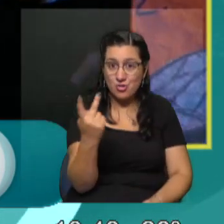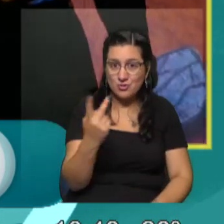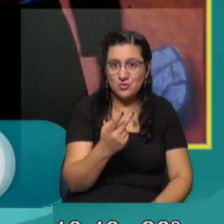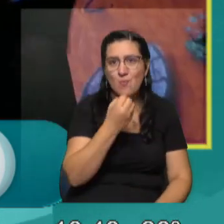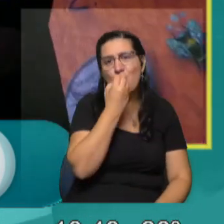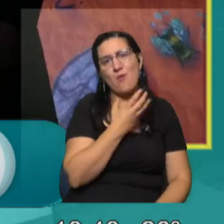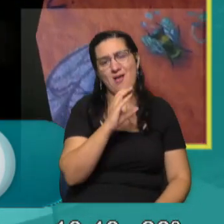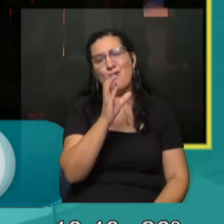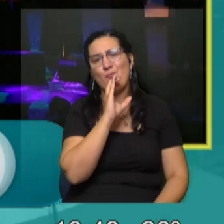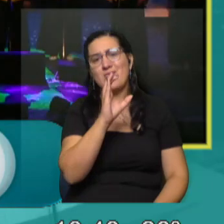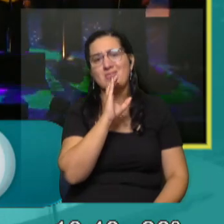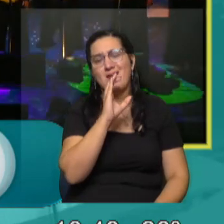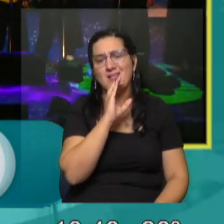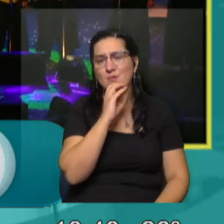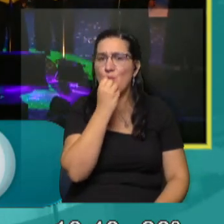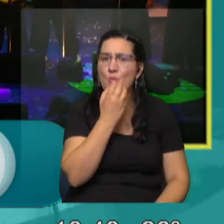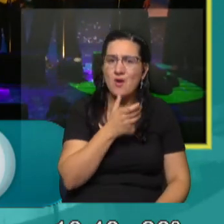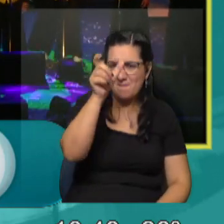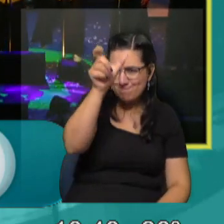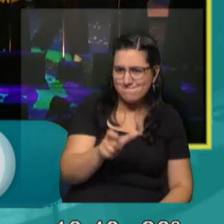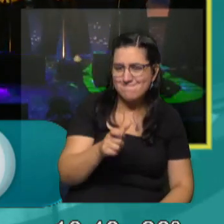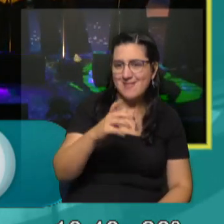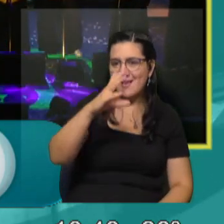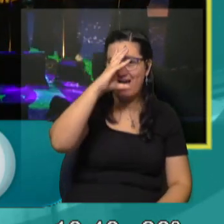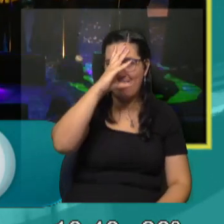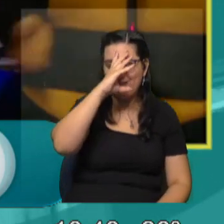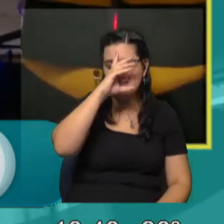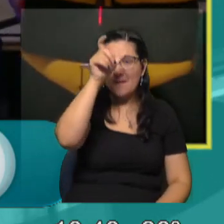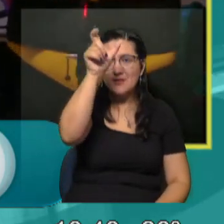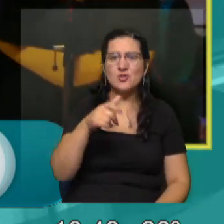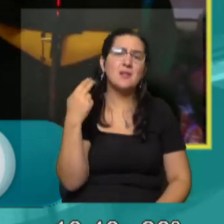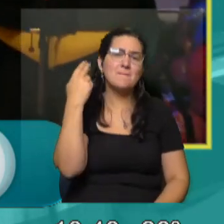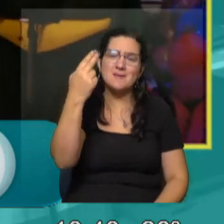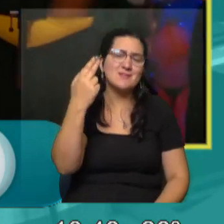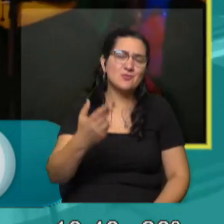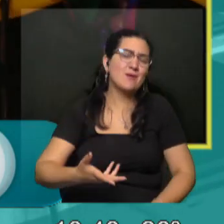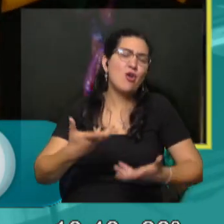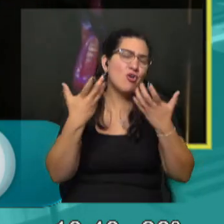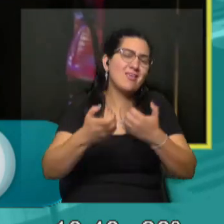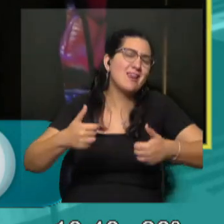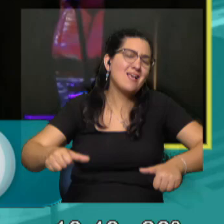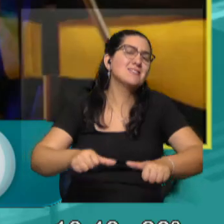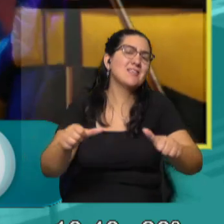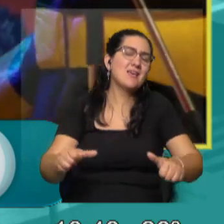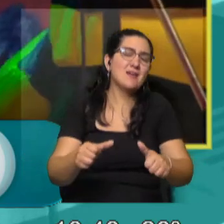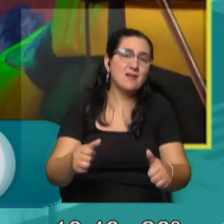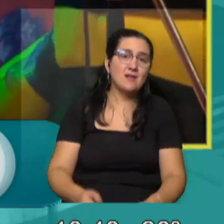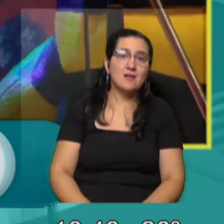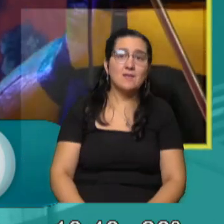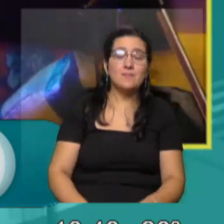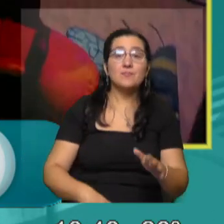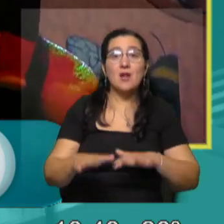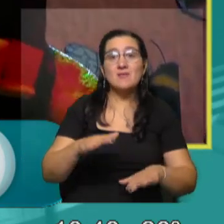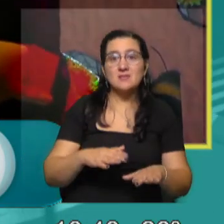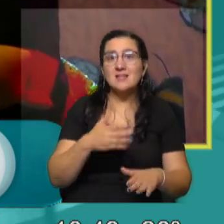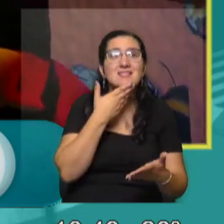grandes comediantes, son dos grandes figuras de carnaval y son de esas personas que tienen permiso para matar, ¿no? Sí, en el teatro grande. Pero a veces tienen que jugar contra ellas mismas porque uno